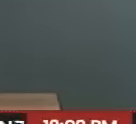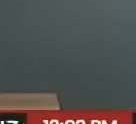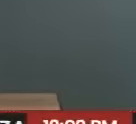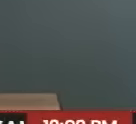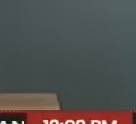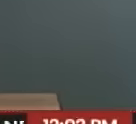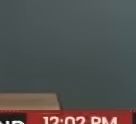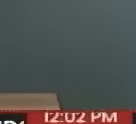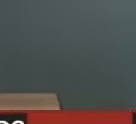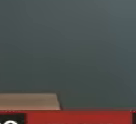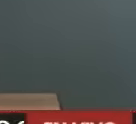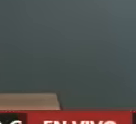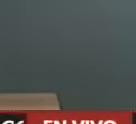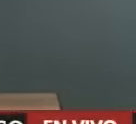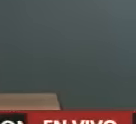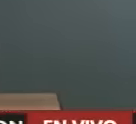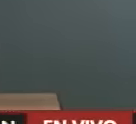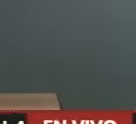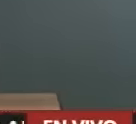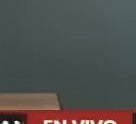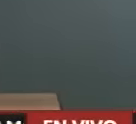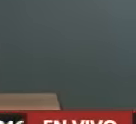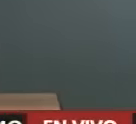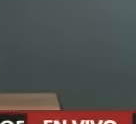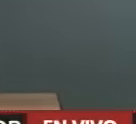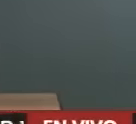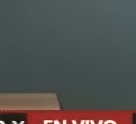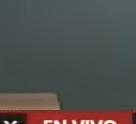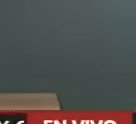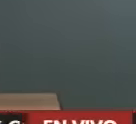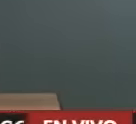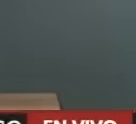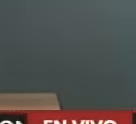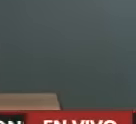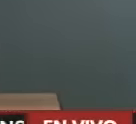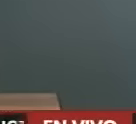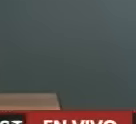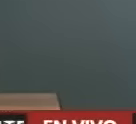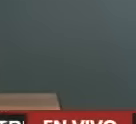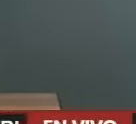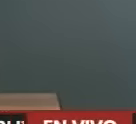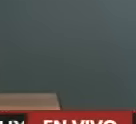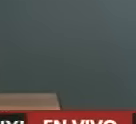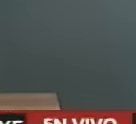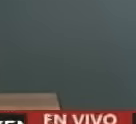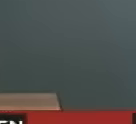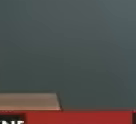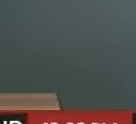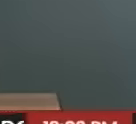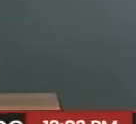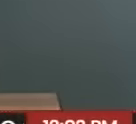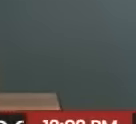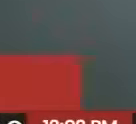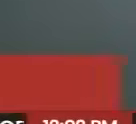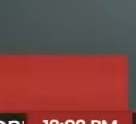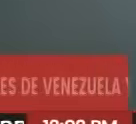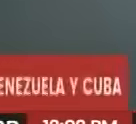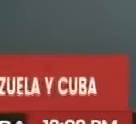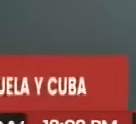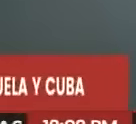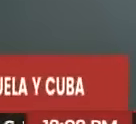tiempo, en que nuestro colega y hermano Tarek ha estado en dos oportunidades en nuestro país y hemos,